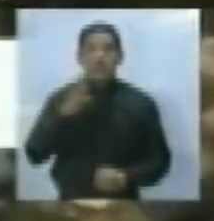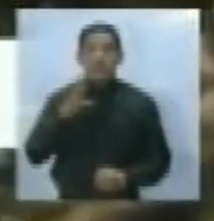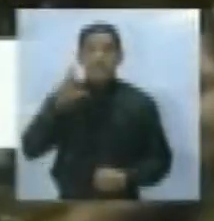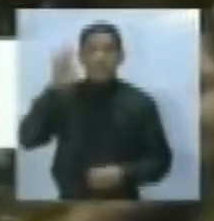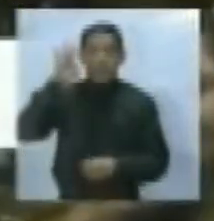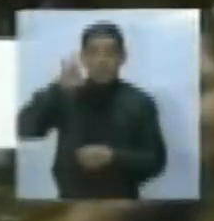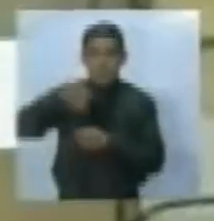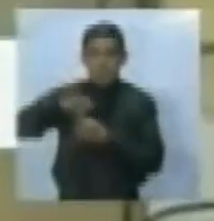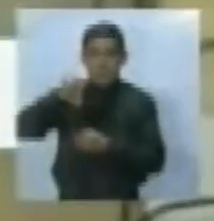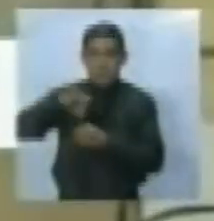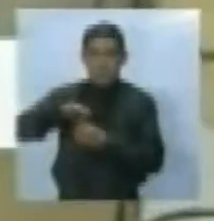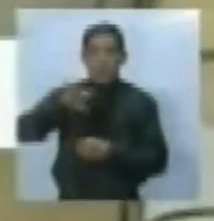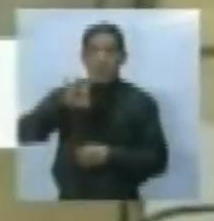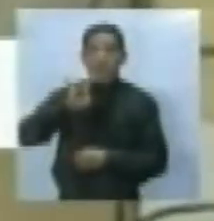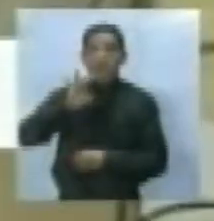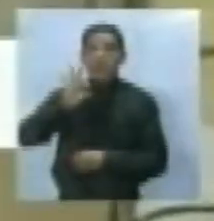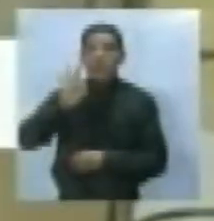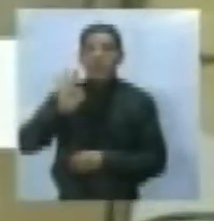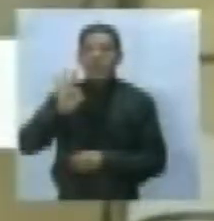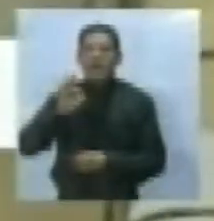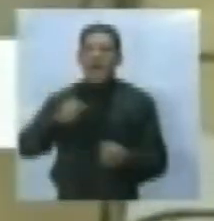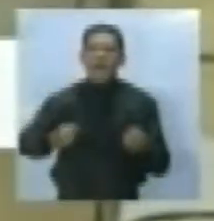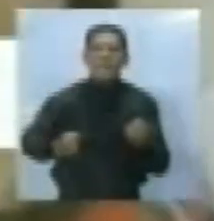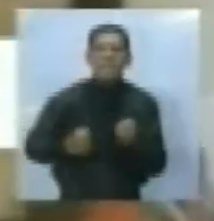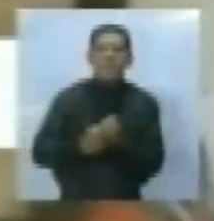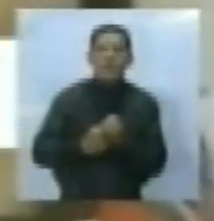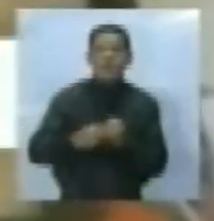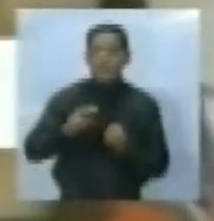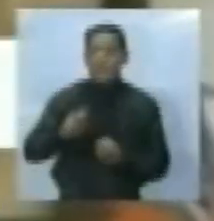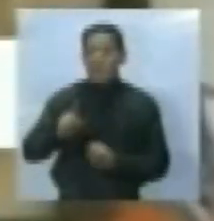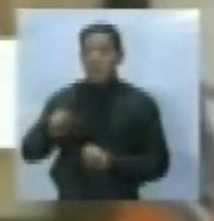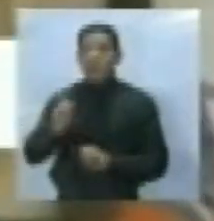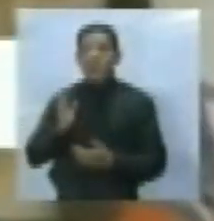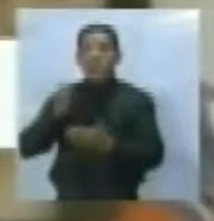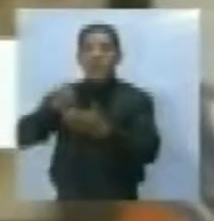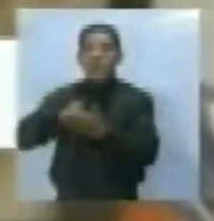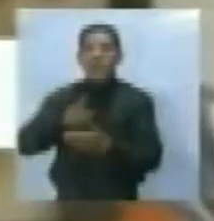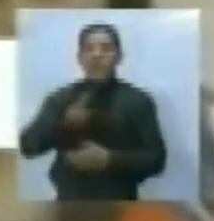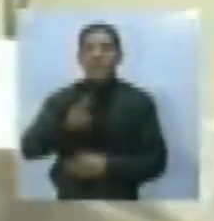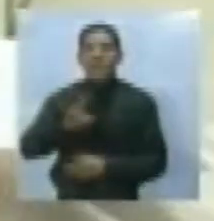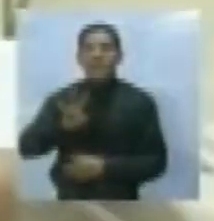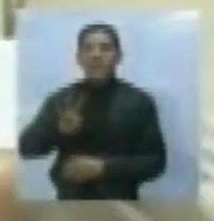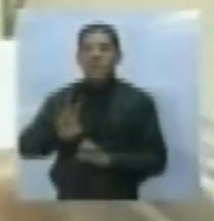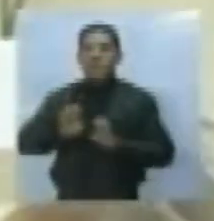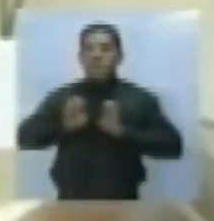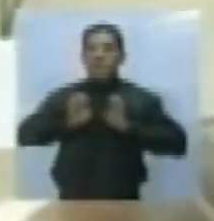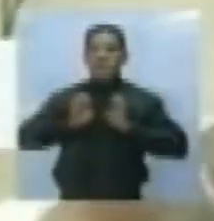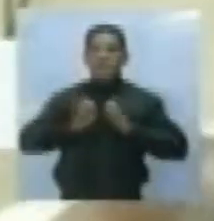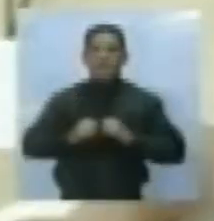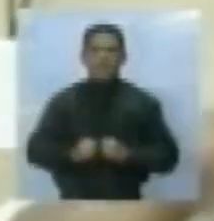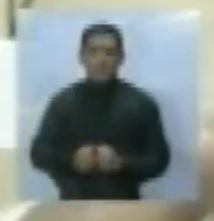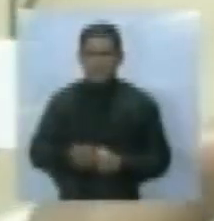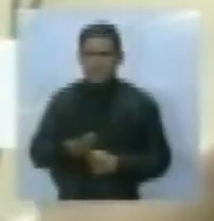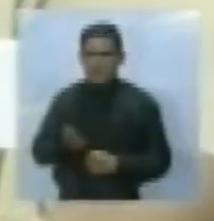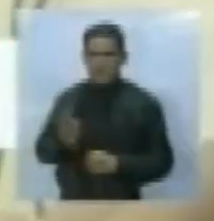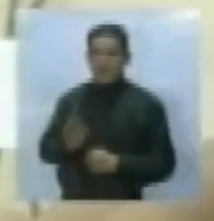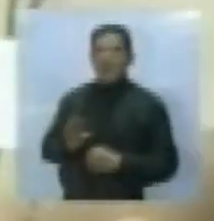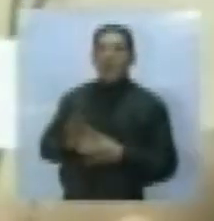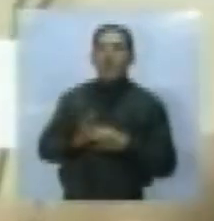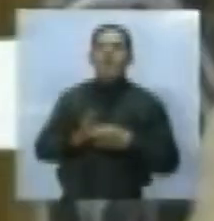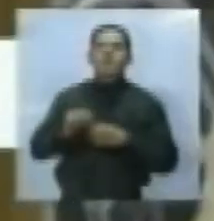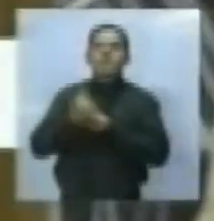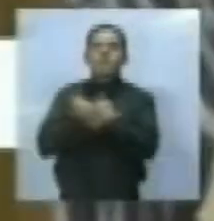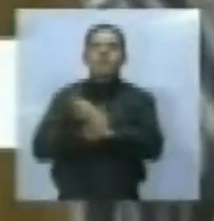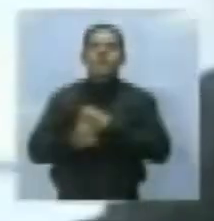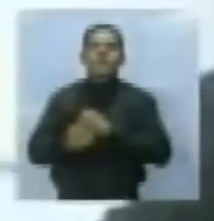en la sesión, 89 votaron a favor, 21 no fueron y 27 se abstuvieron, en su mayoría de Alianza País.